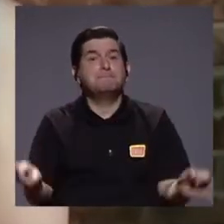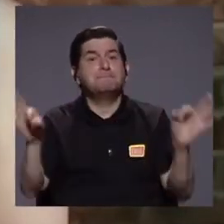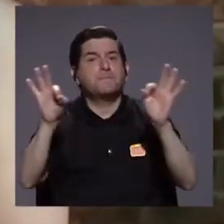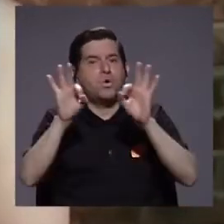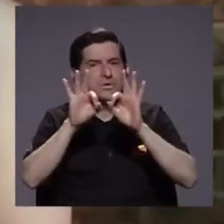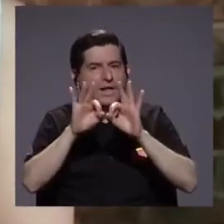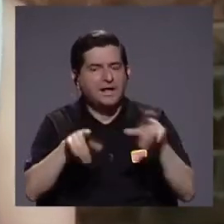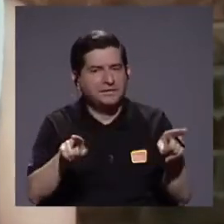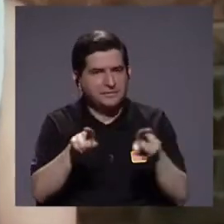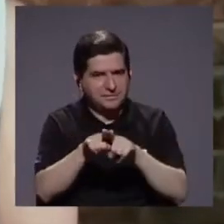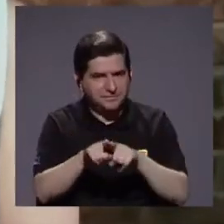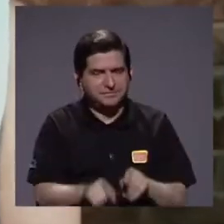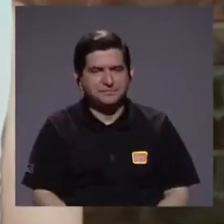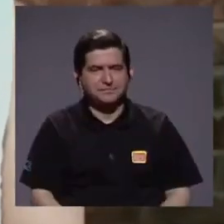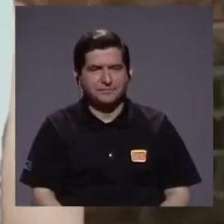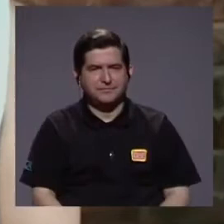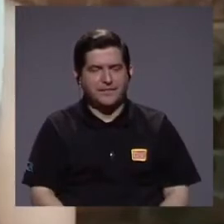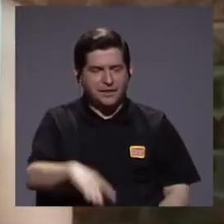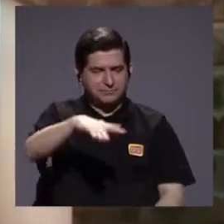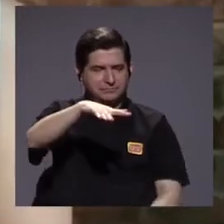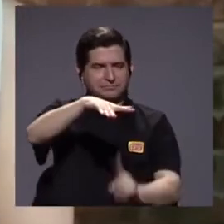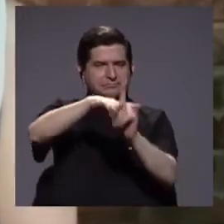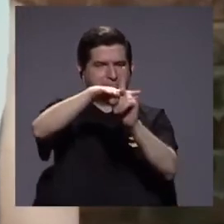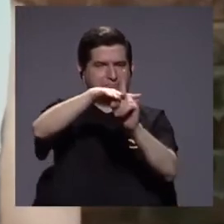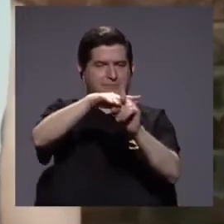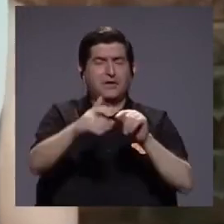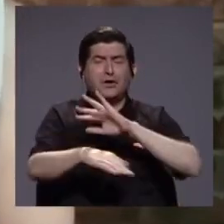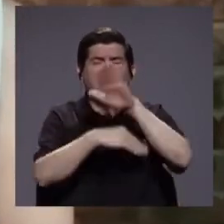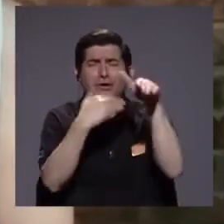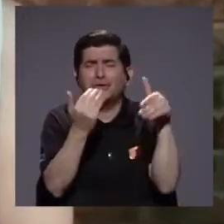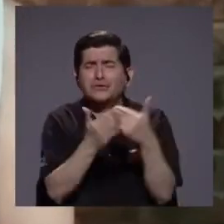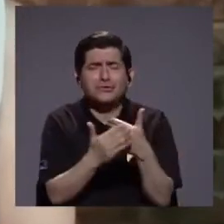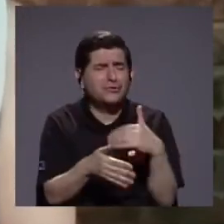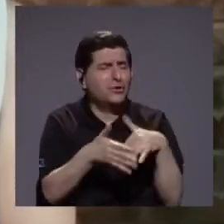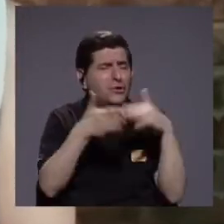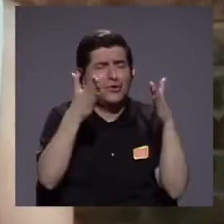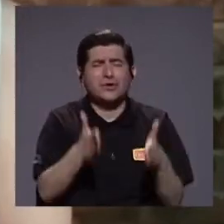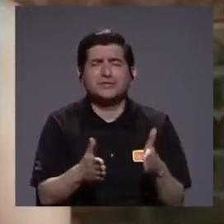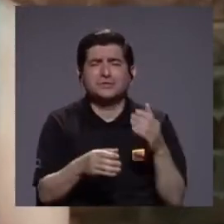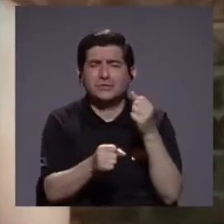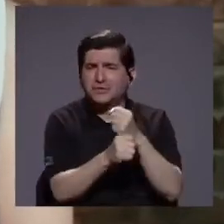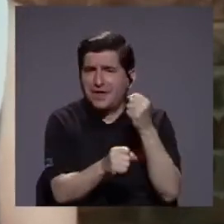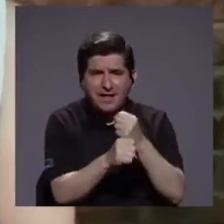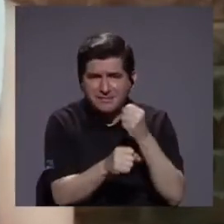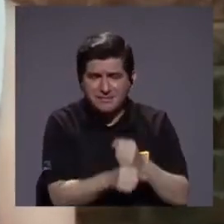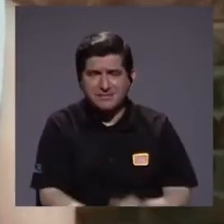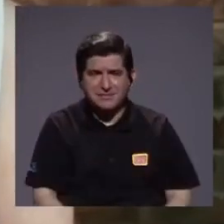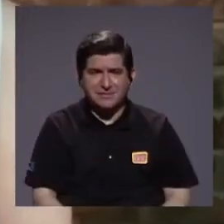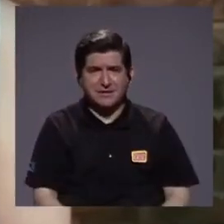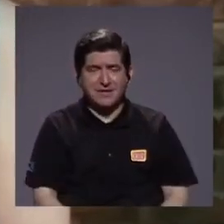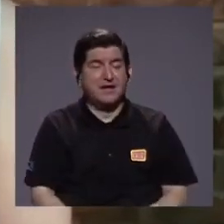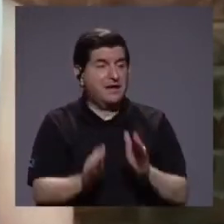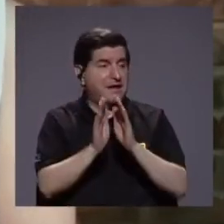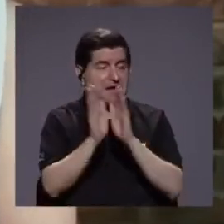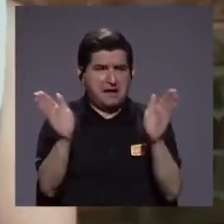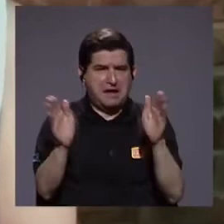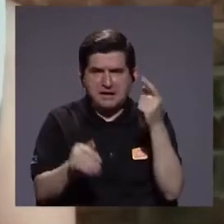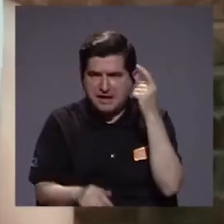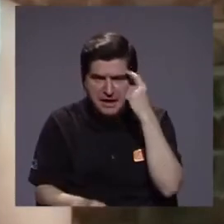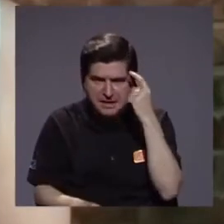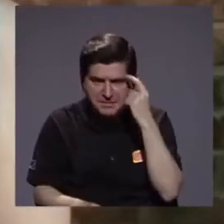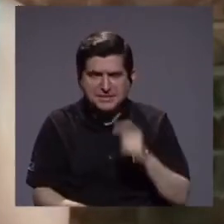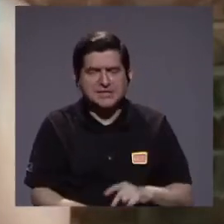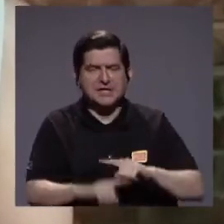importante también la visibilización de todo lo que hacen los estudiantes y el estudiantado en general en